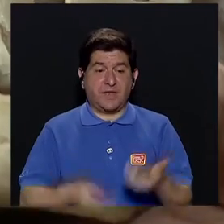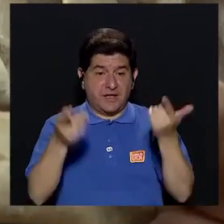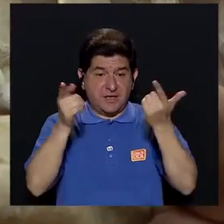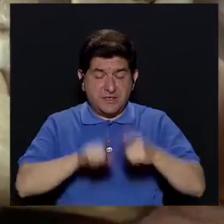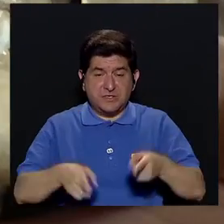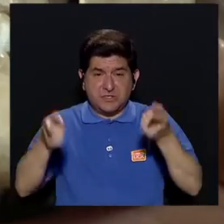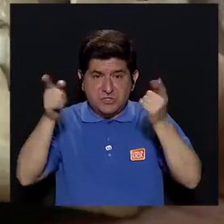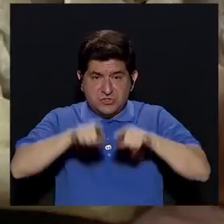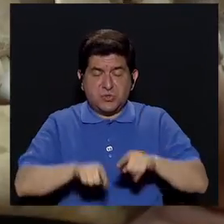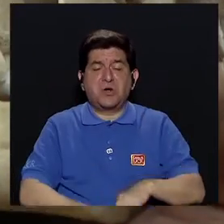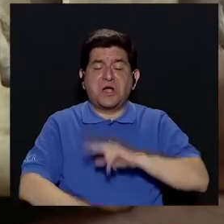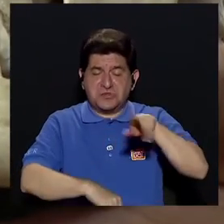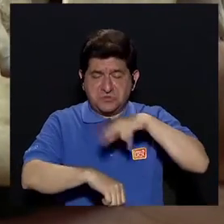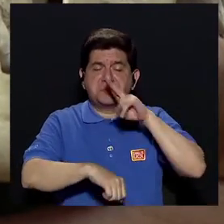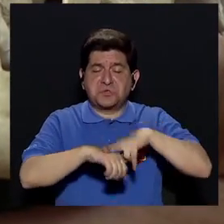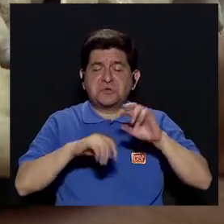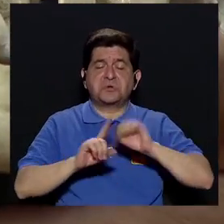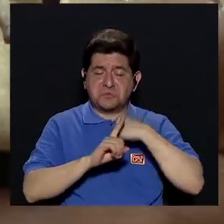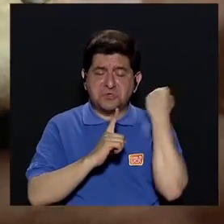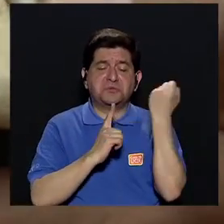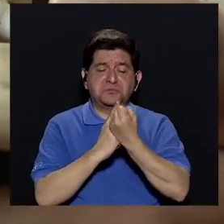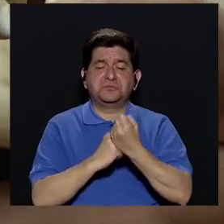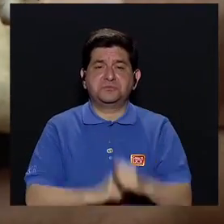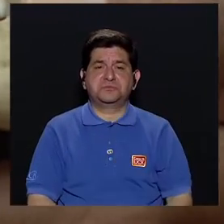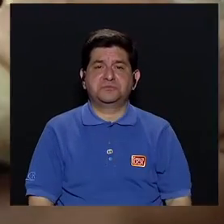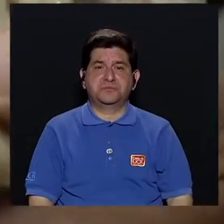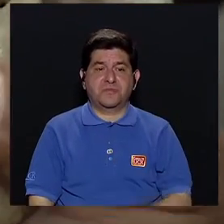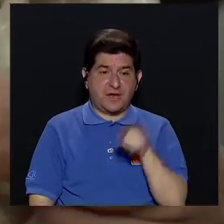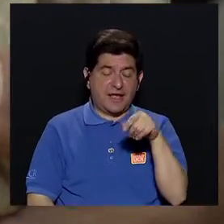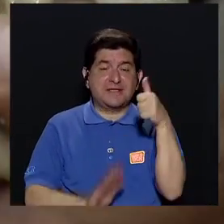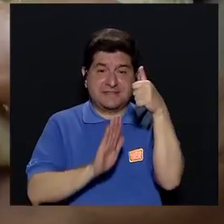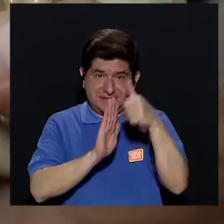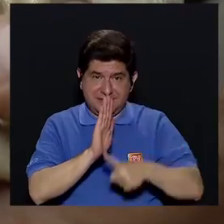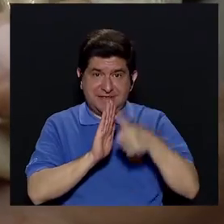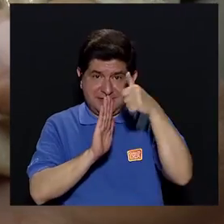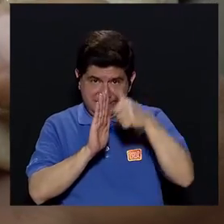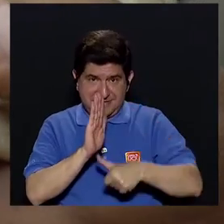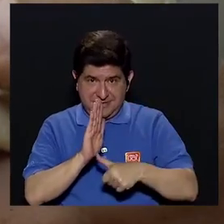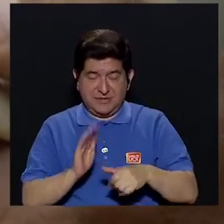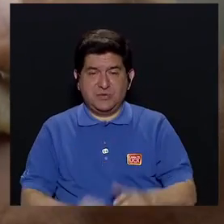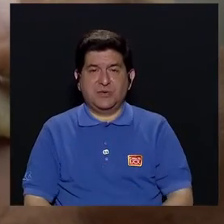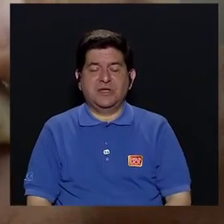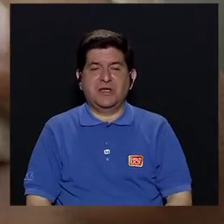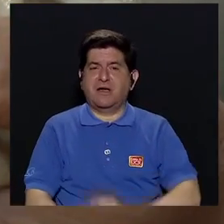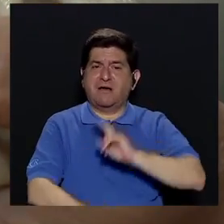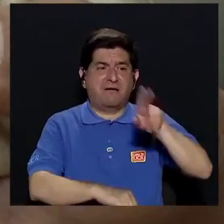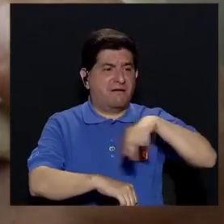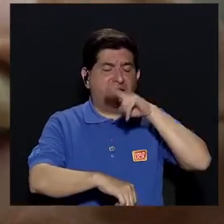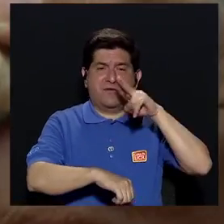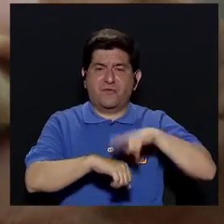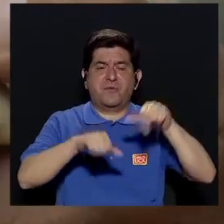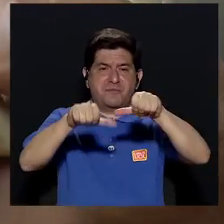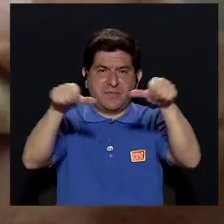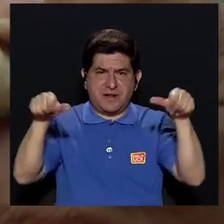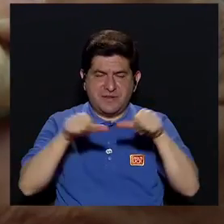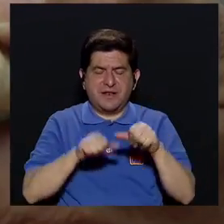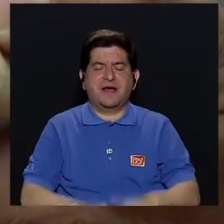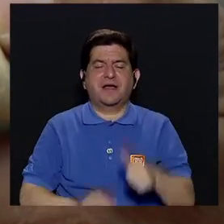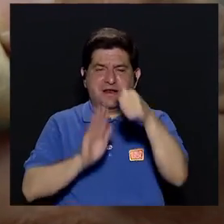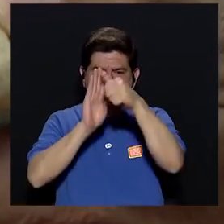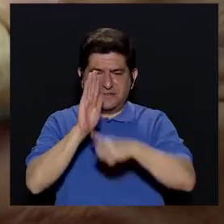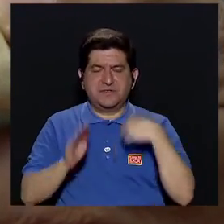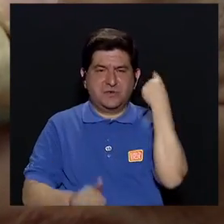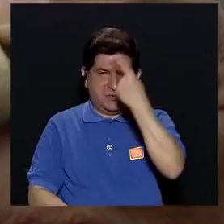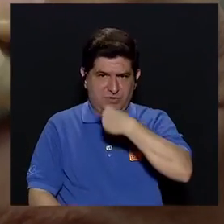son casos relativamente frecuentes y esto es una cirugía típica del campo de la